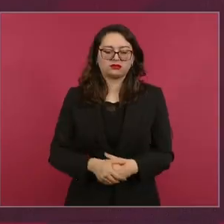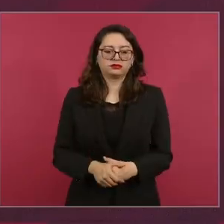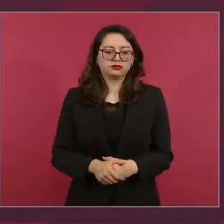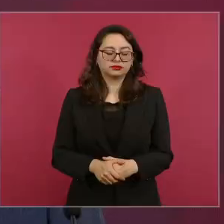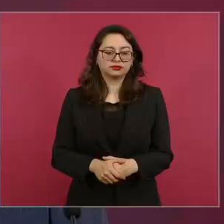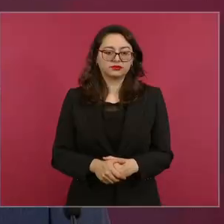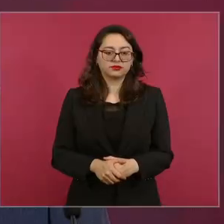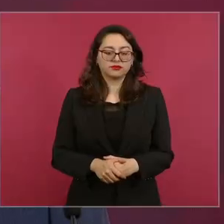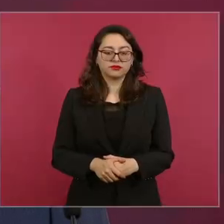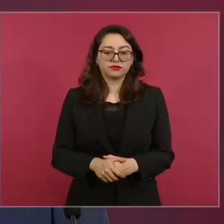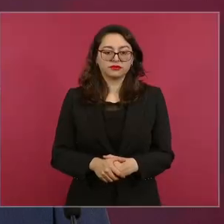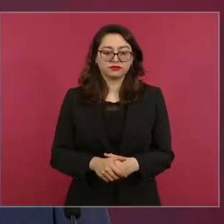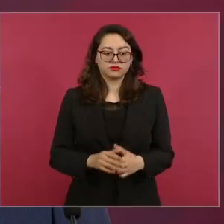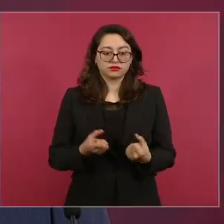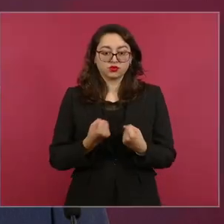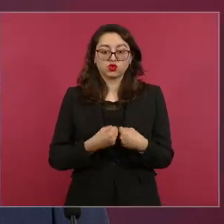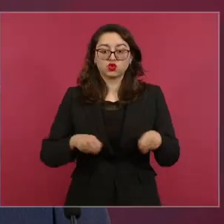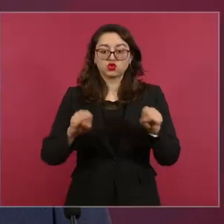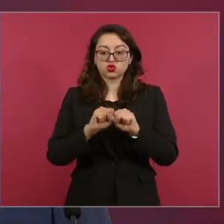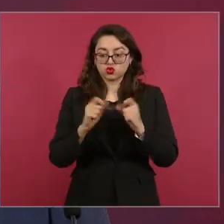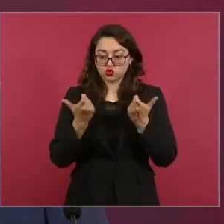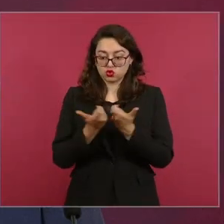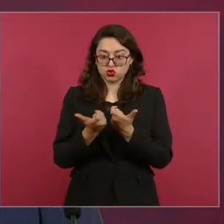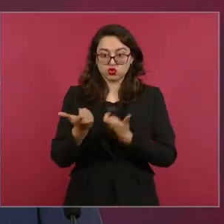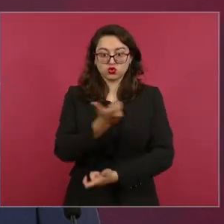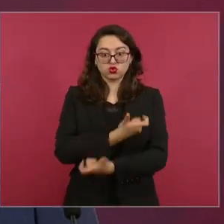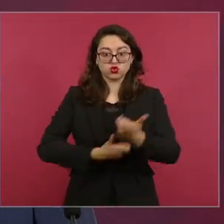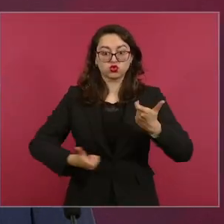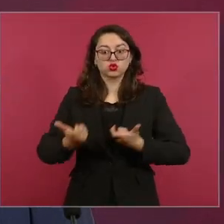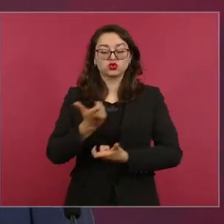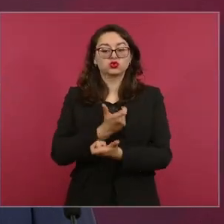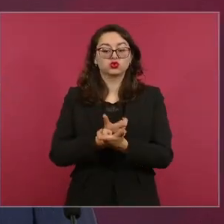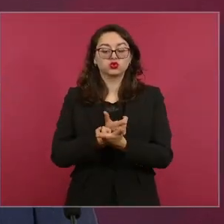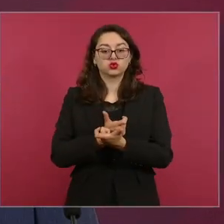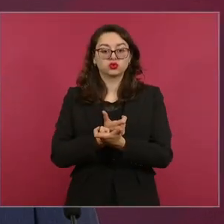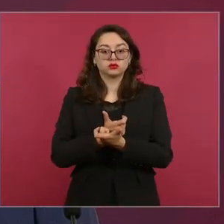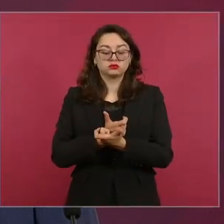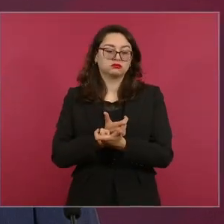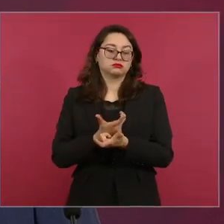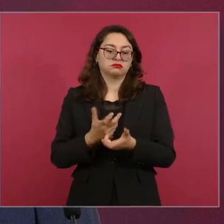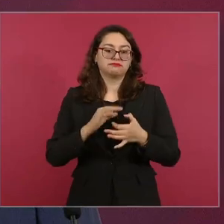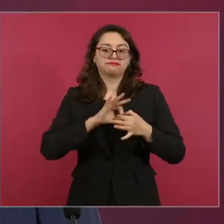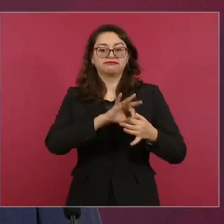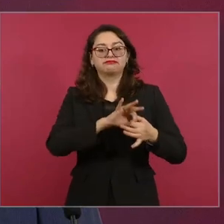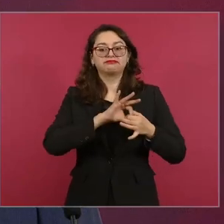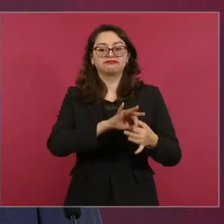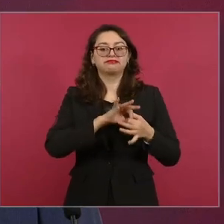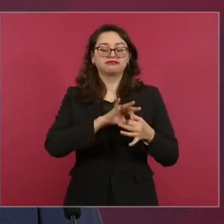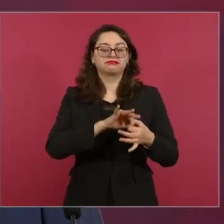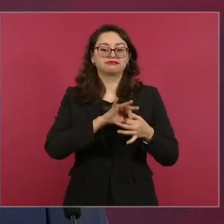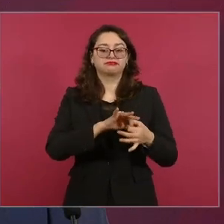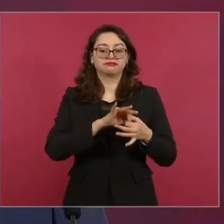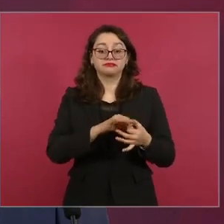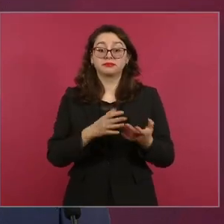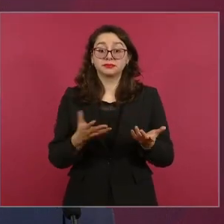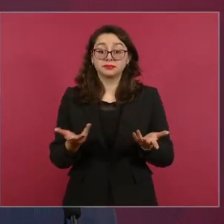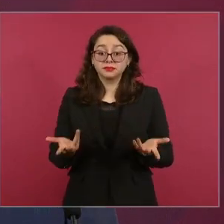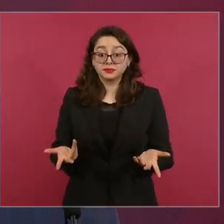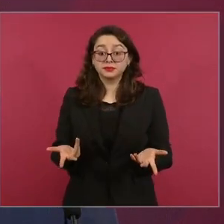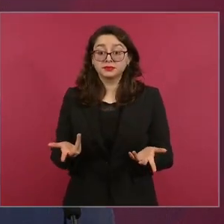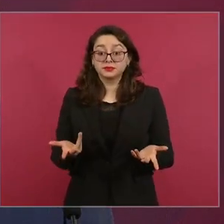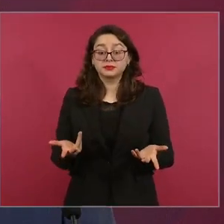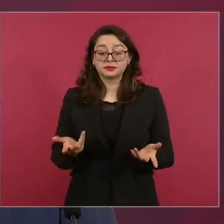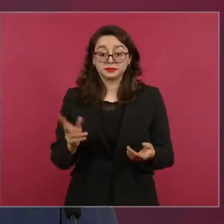Somos el principal socio económico comercial del mundo, o sea,